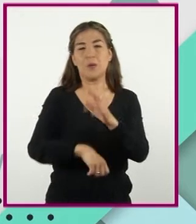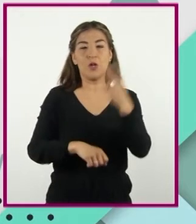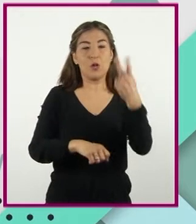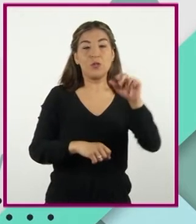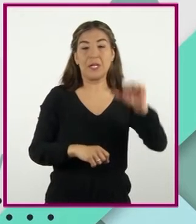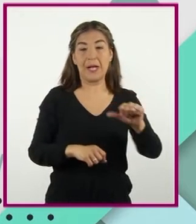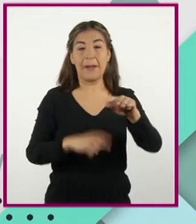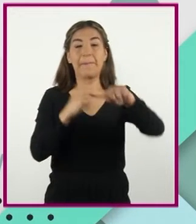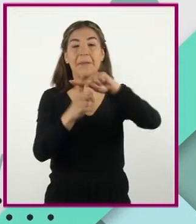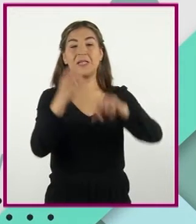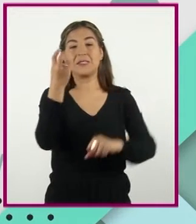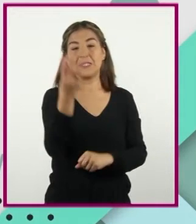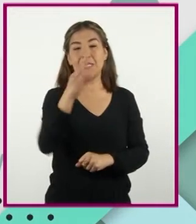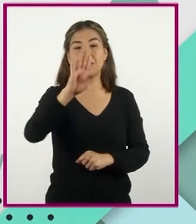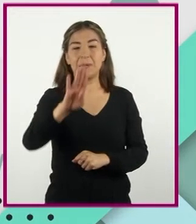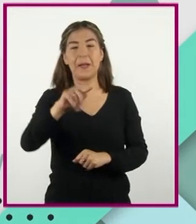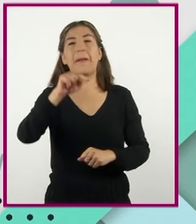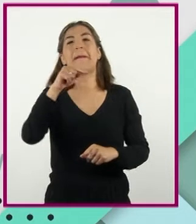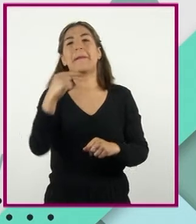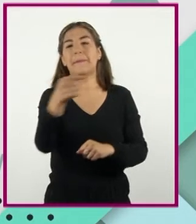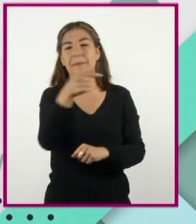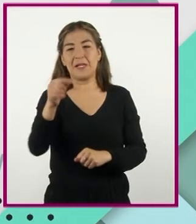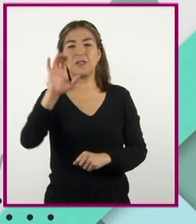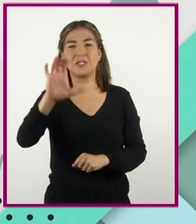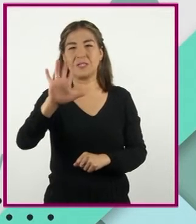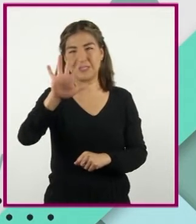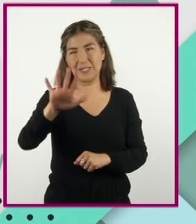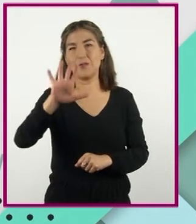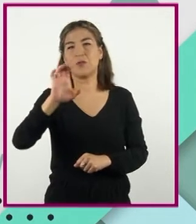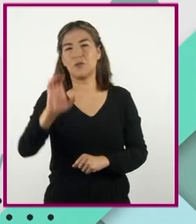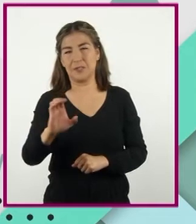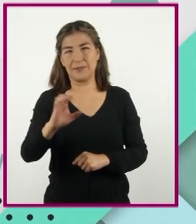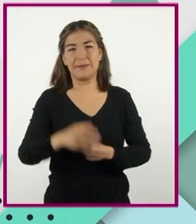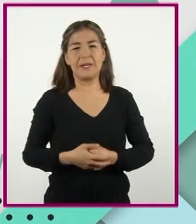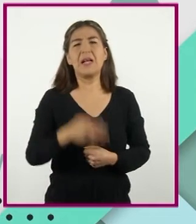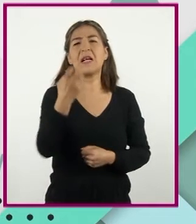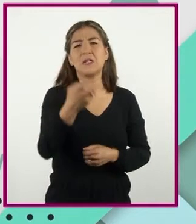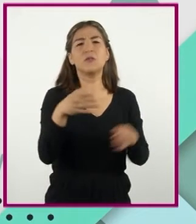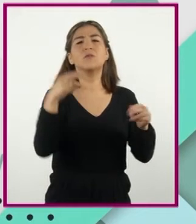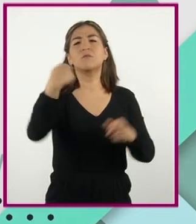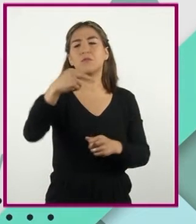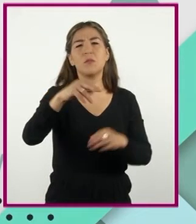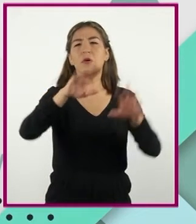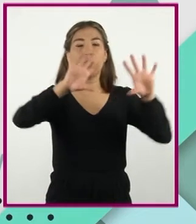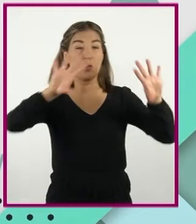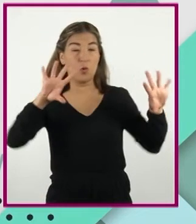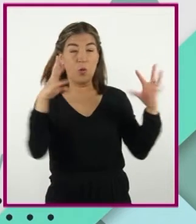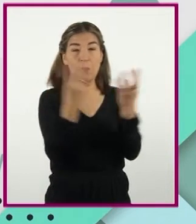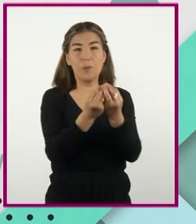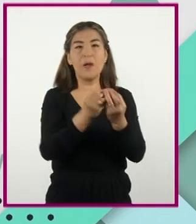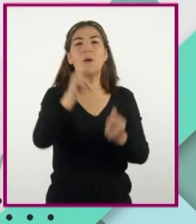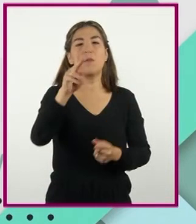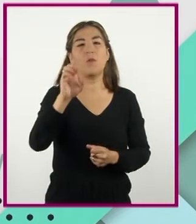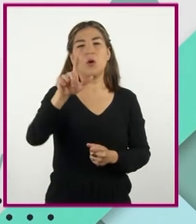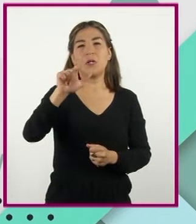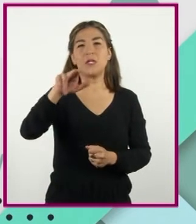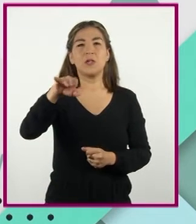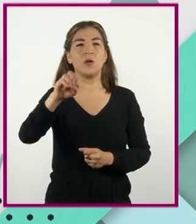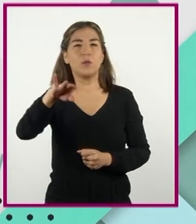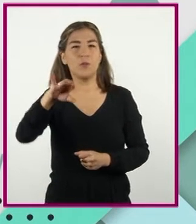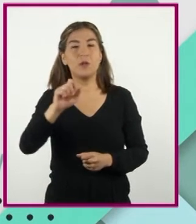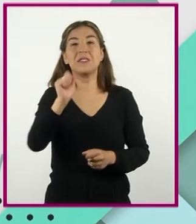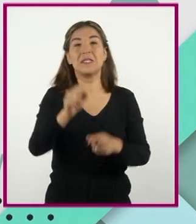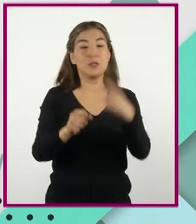3b menos 5c. De manera general, se les llama polinomios a todas las expresiones con más de